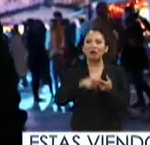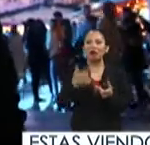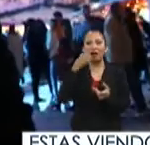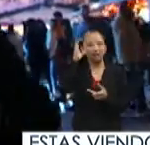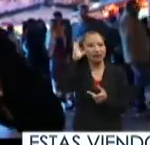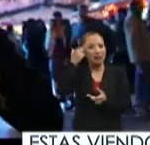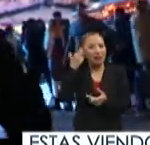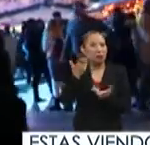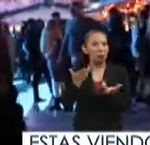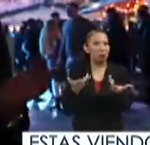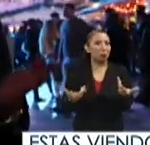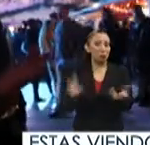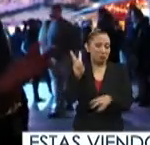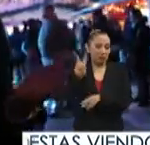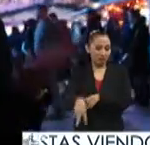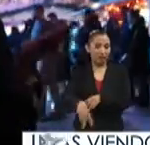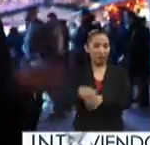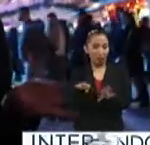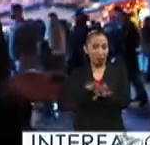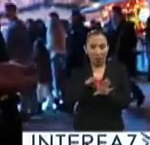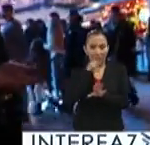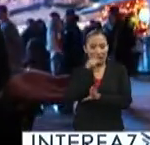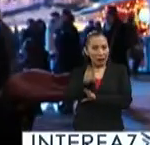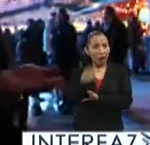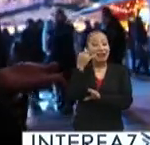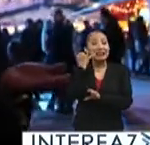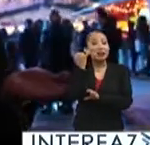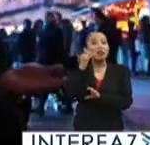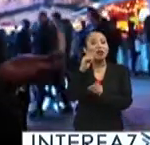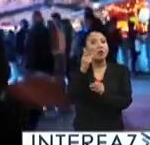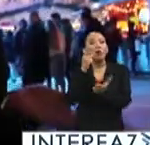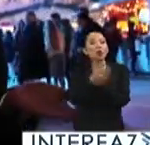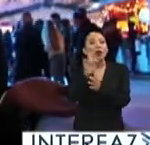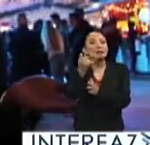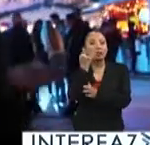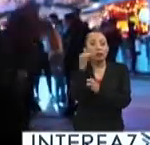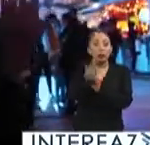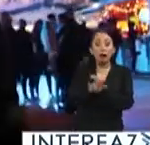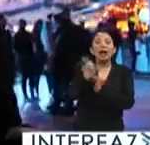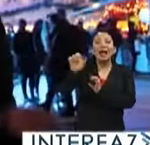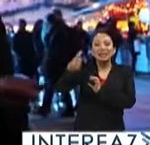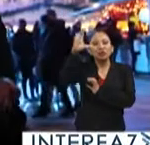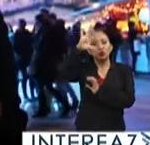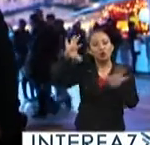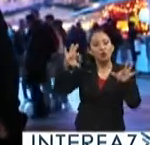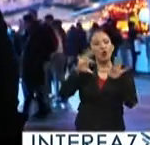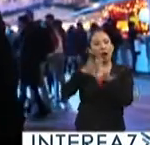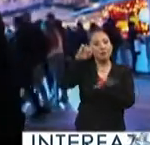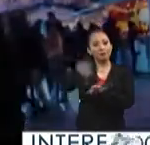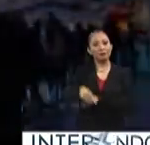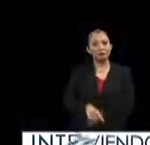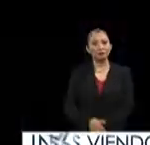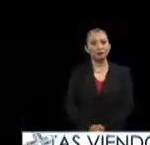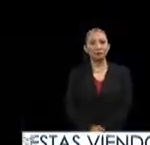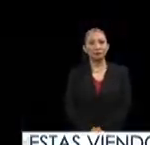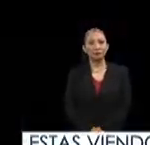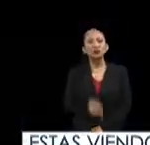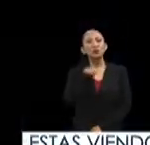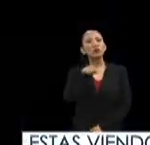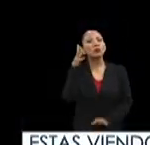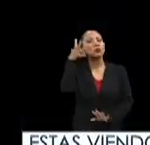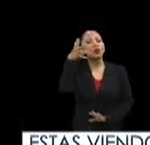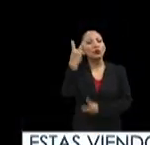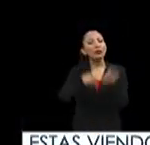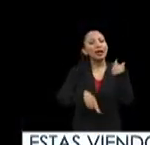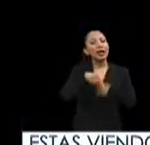el chino. O sea, realmente, como lo digo, un idioma no solamente es un idioma, es una cultura que estás aprendiendo. ¿Qué harás